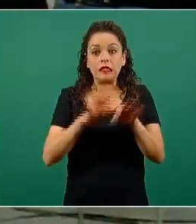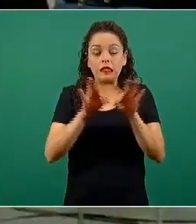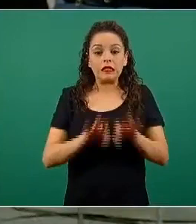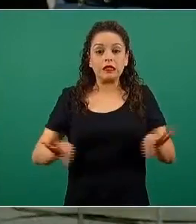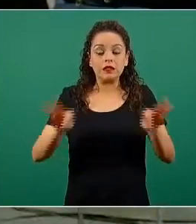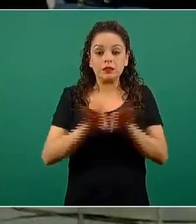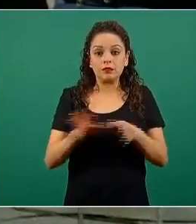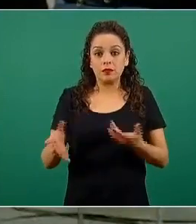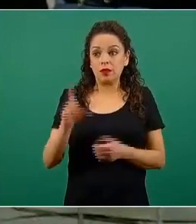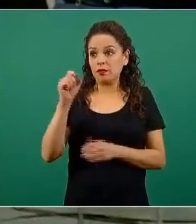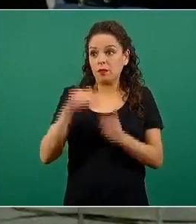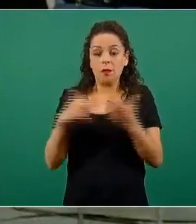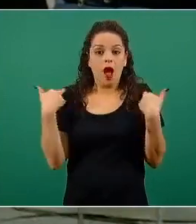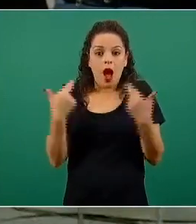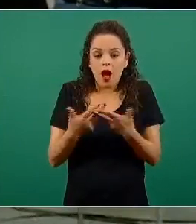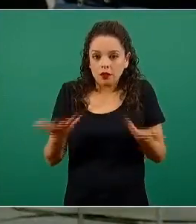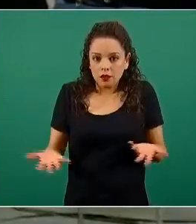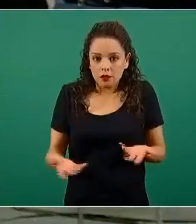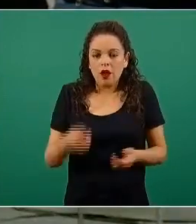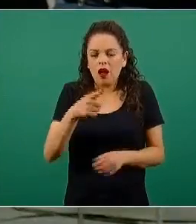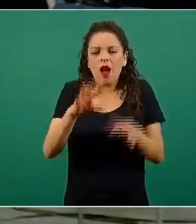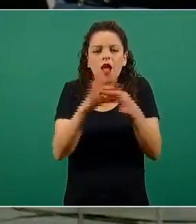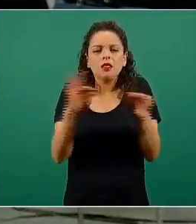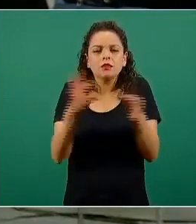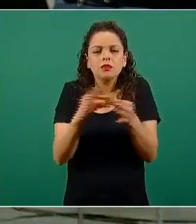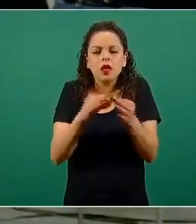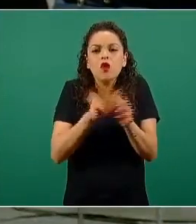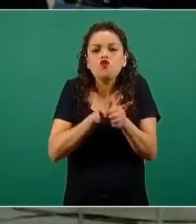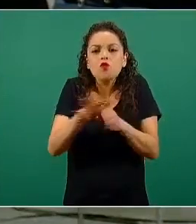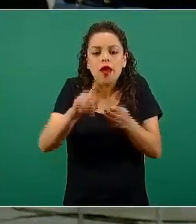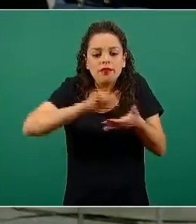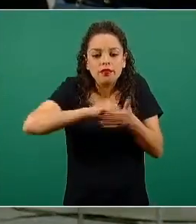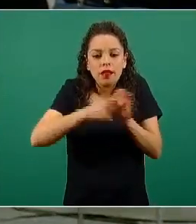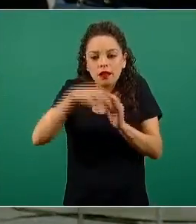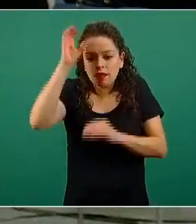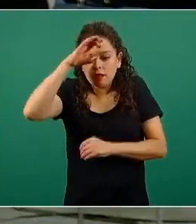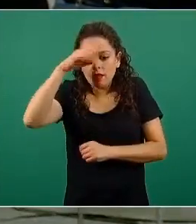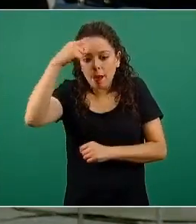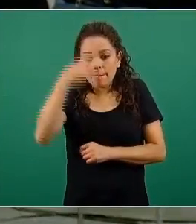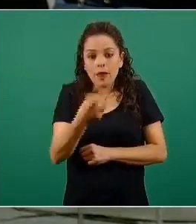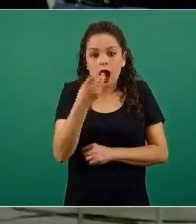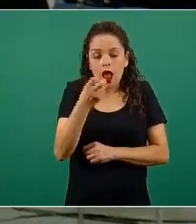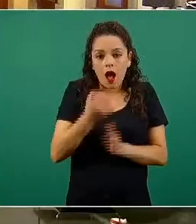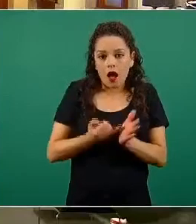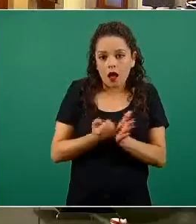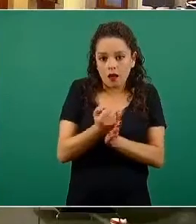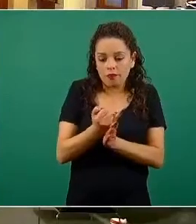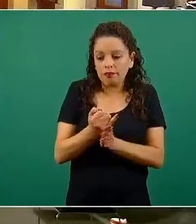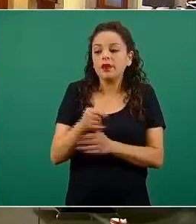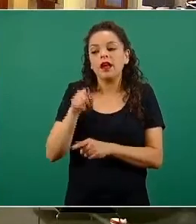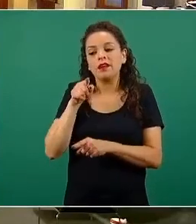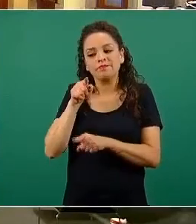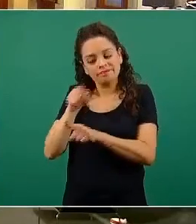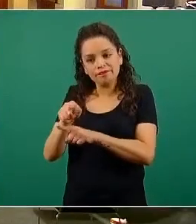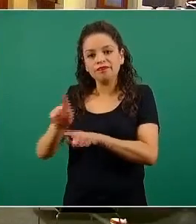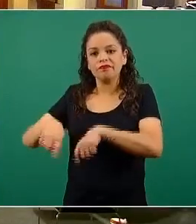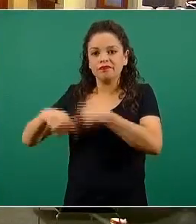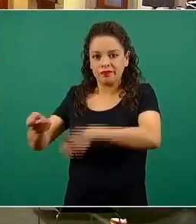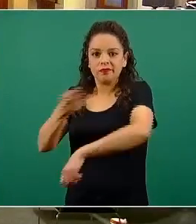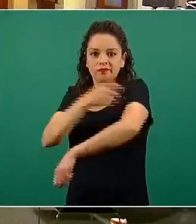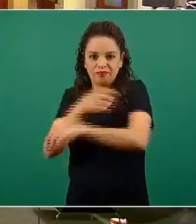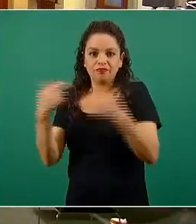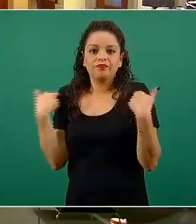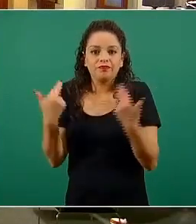digamos, técnica, científica, para haber hecho esta excepción? Sí, creo que